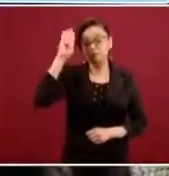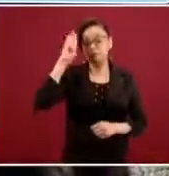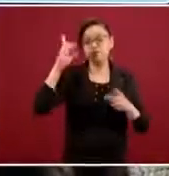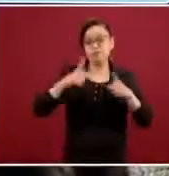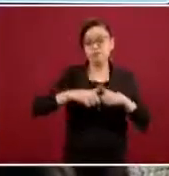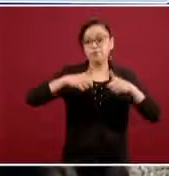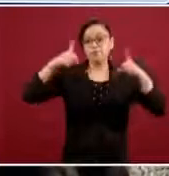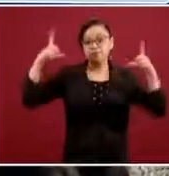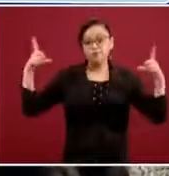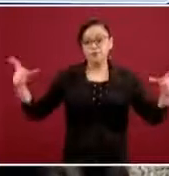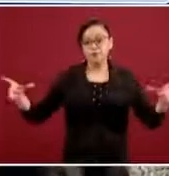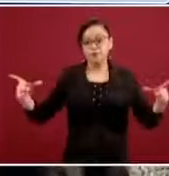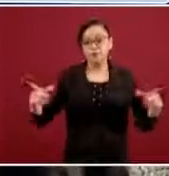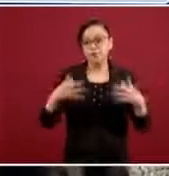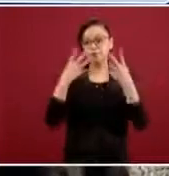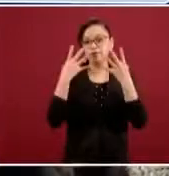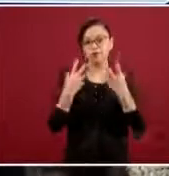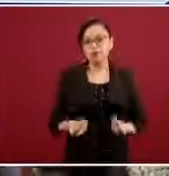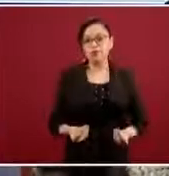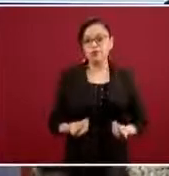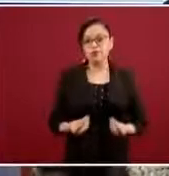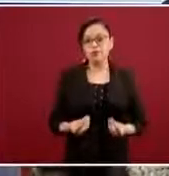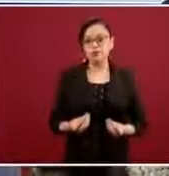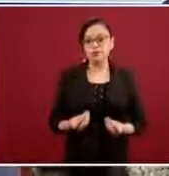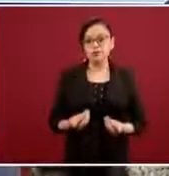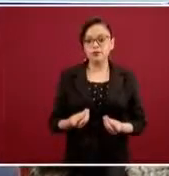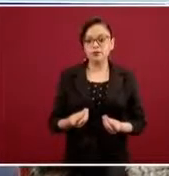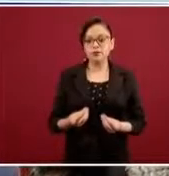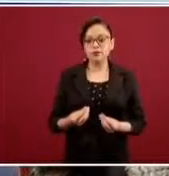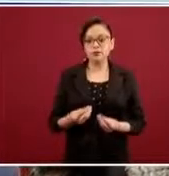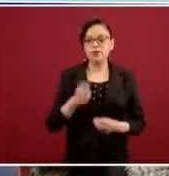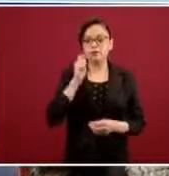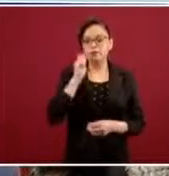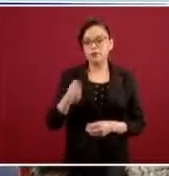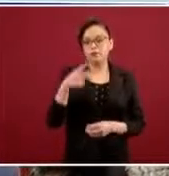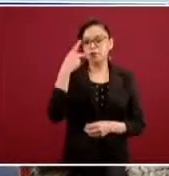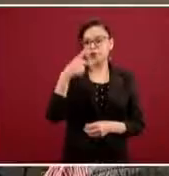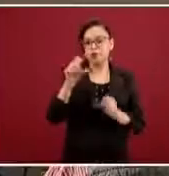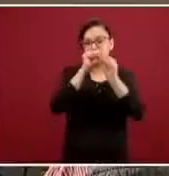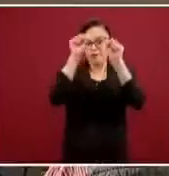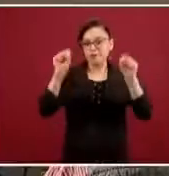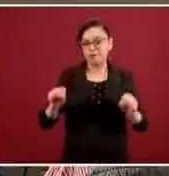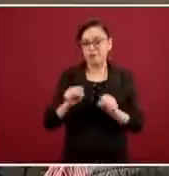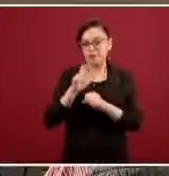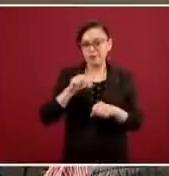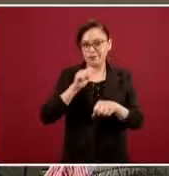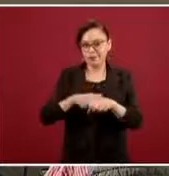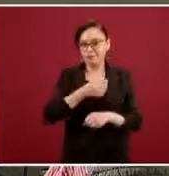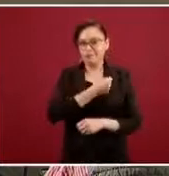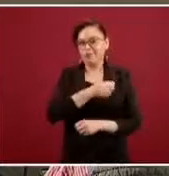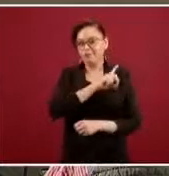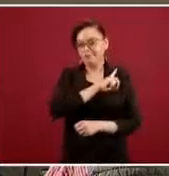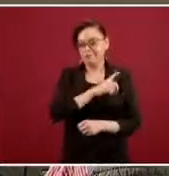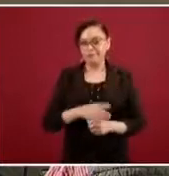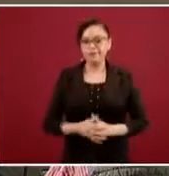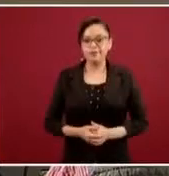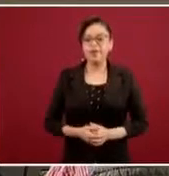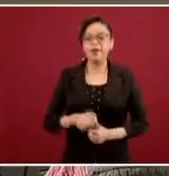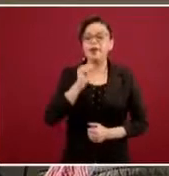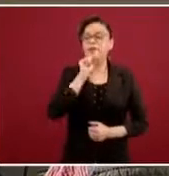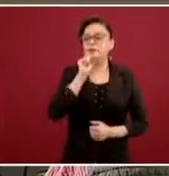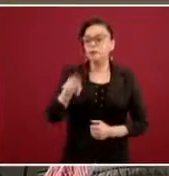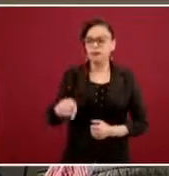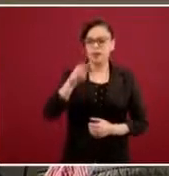la diversidad del Sistema Nacional de Salud. Y en la siguiente les presentamos la tabla, es la misma